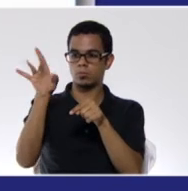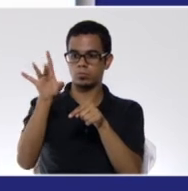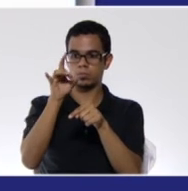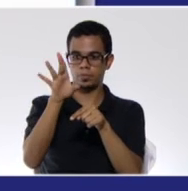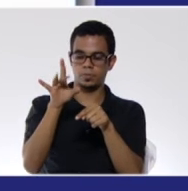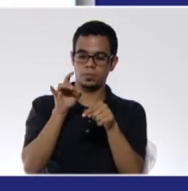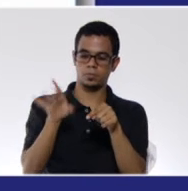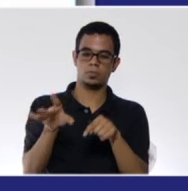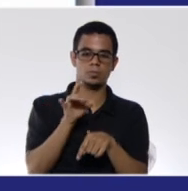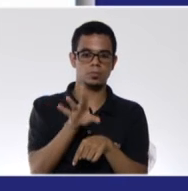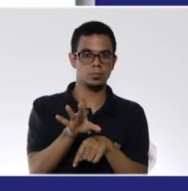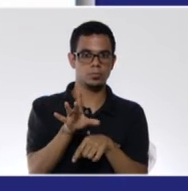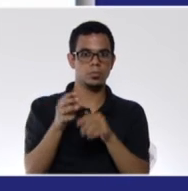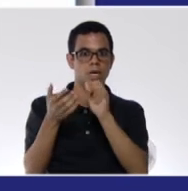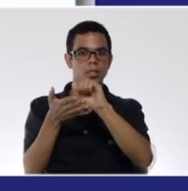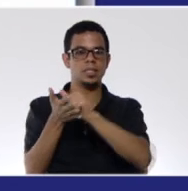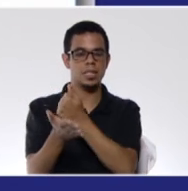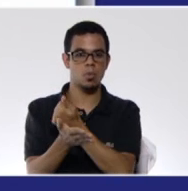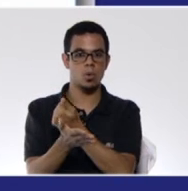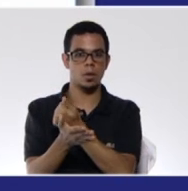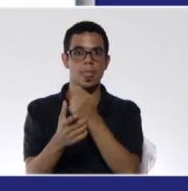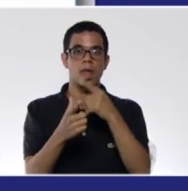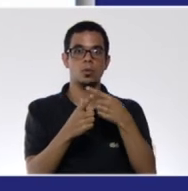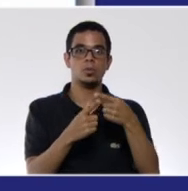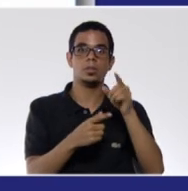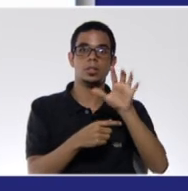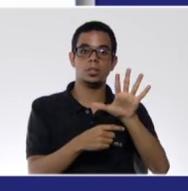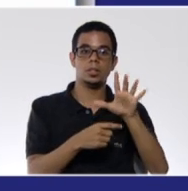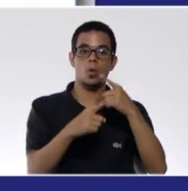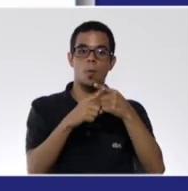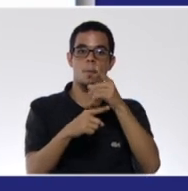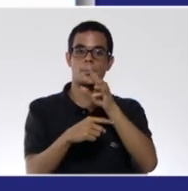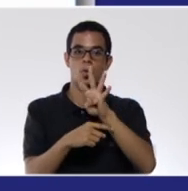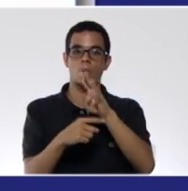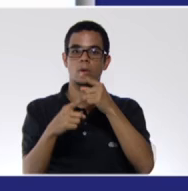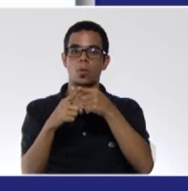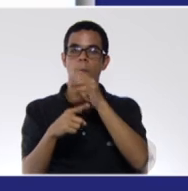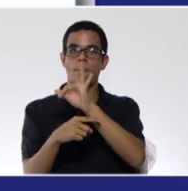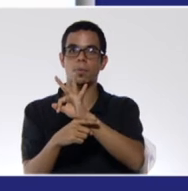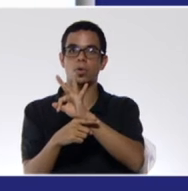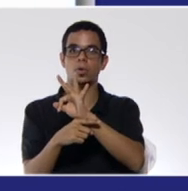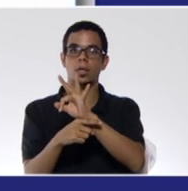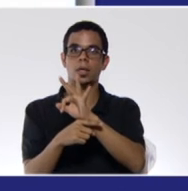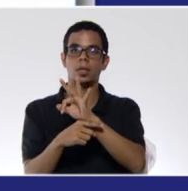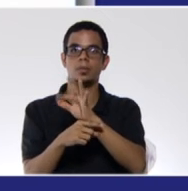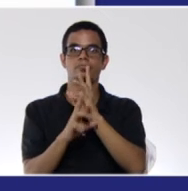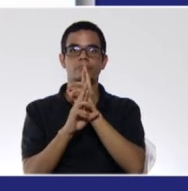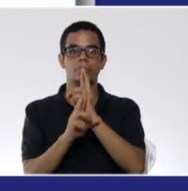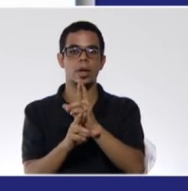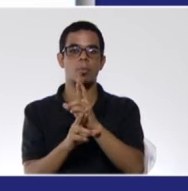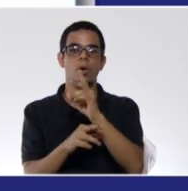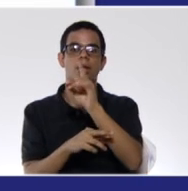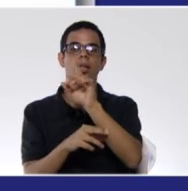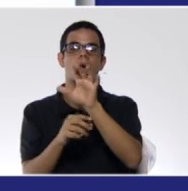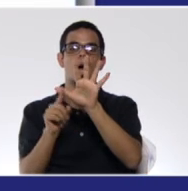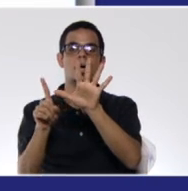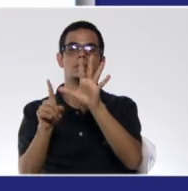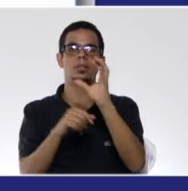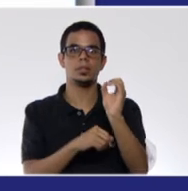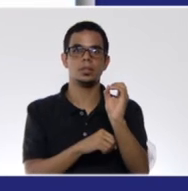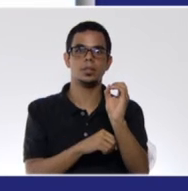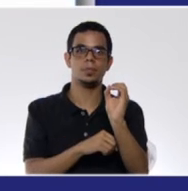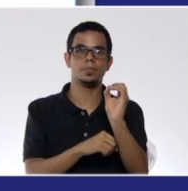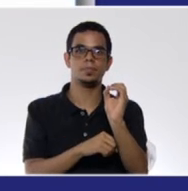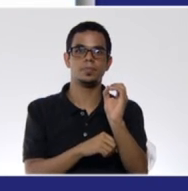tachan, resultando 5 por 4 por 3 que da 60. ¿Por qué? Porque 5 por 4 da